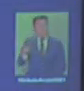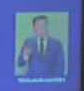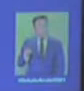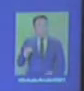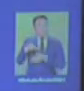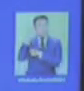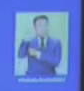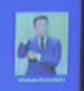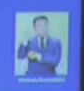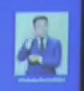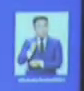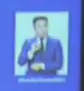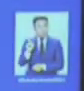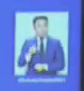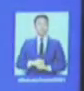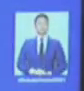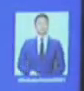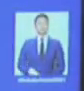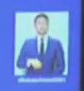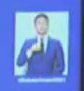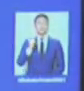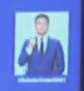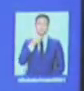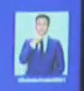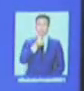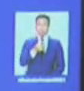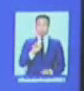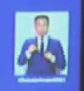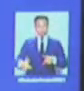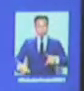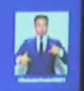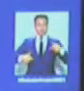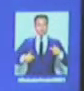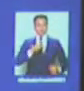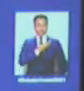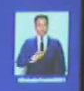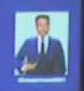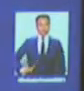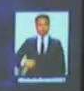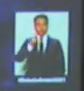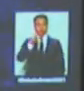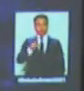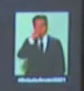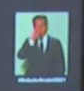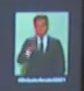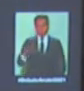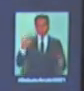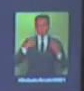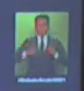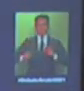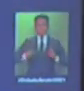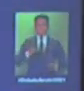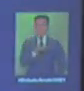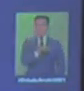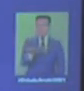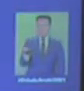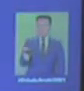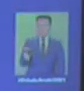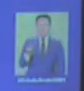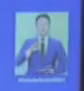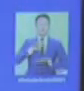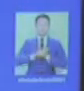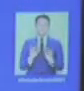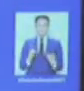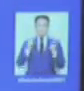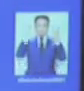revolución tecnológica. Velociraptor, un moderno aparato que permite distribuir una señal mucho